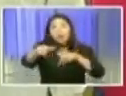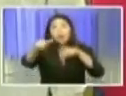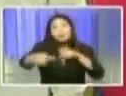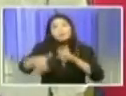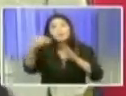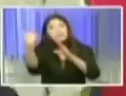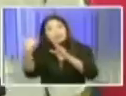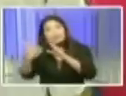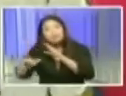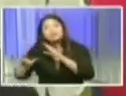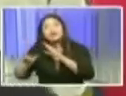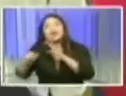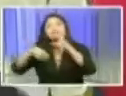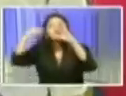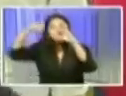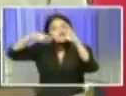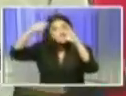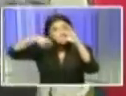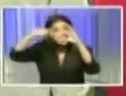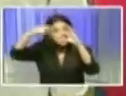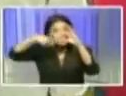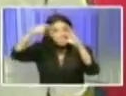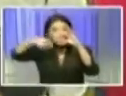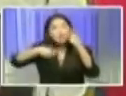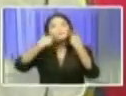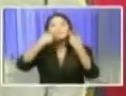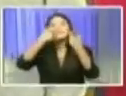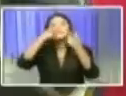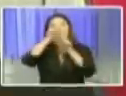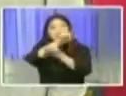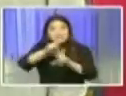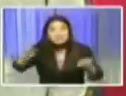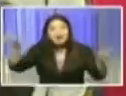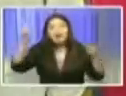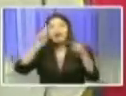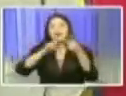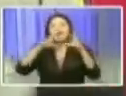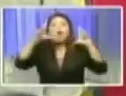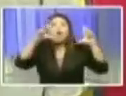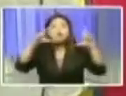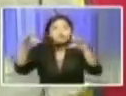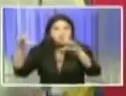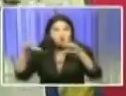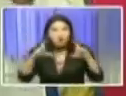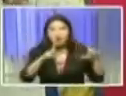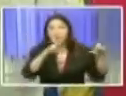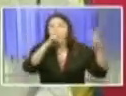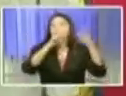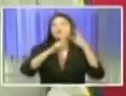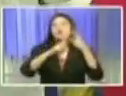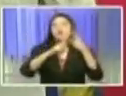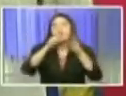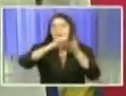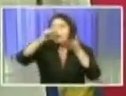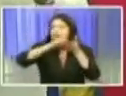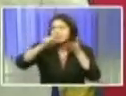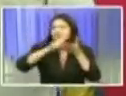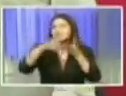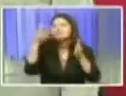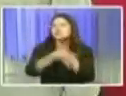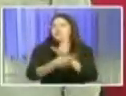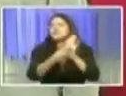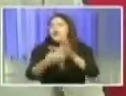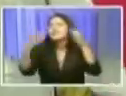mandar videos, mensajes, fotografías, escritos sobre la verdad